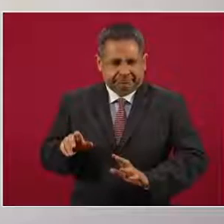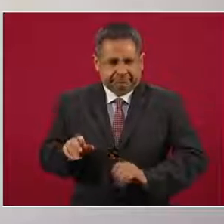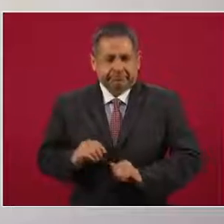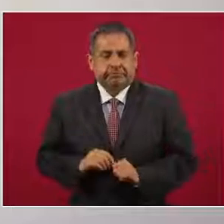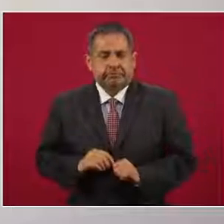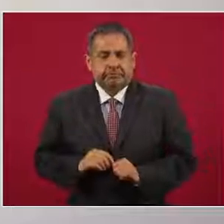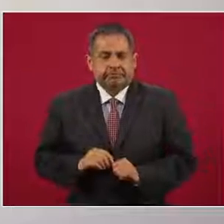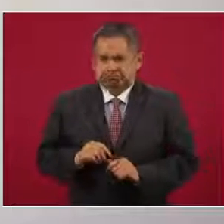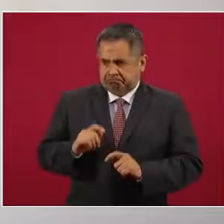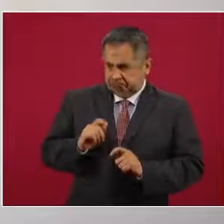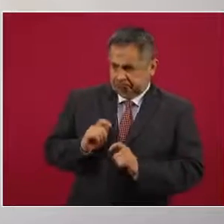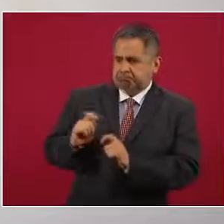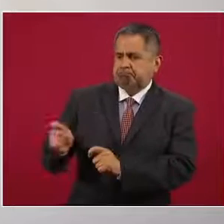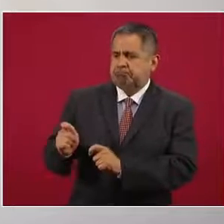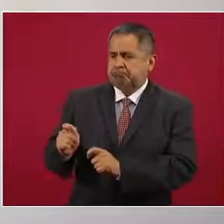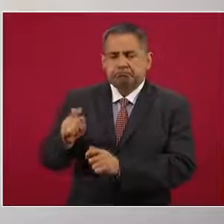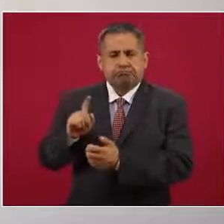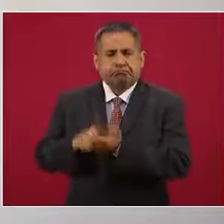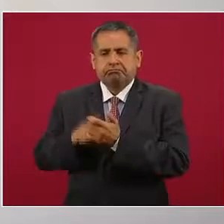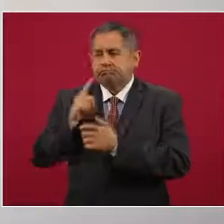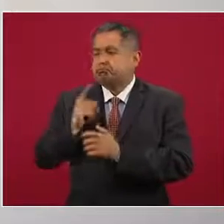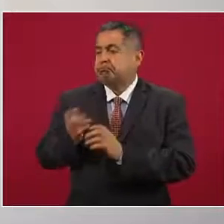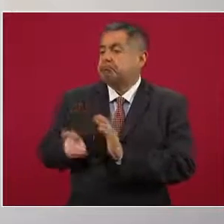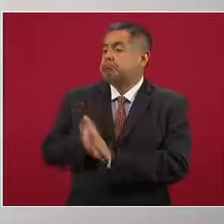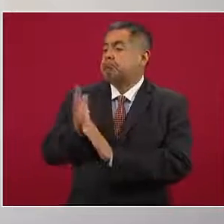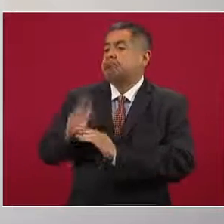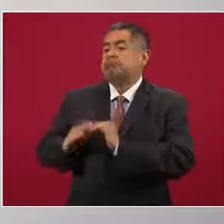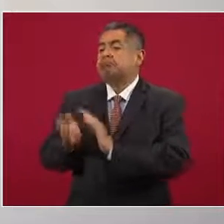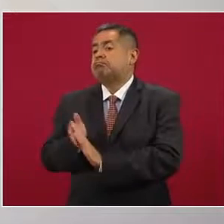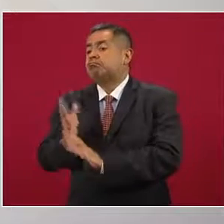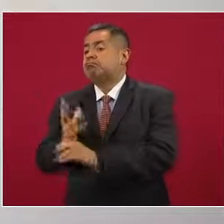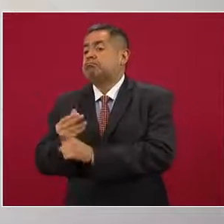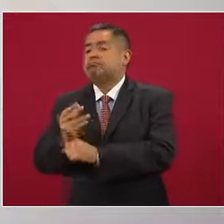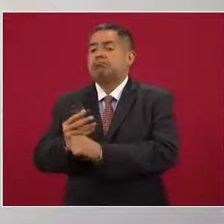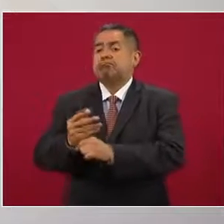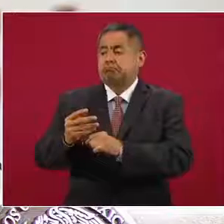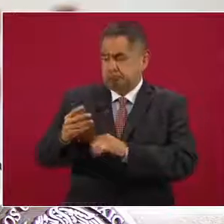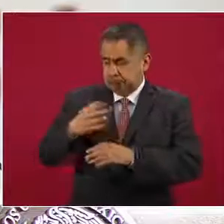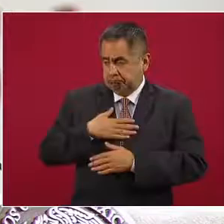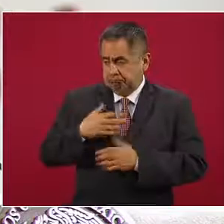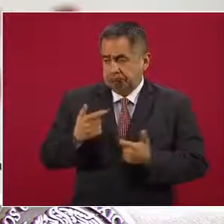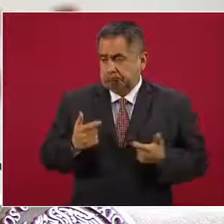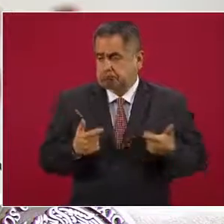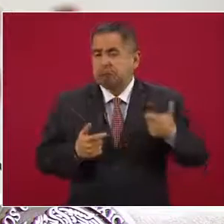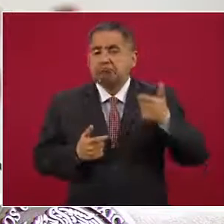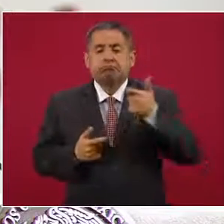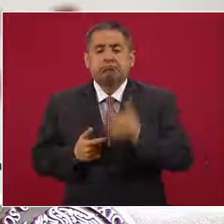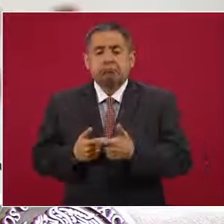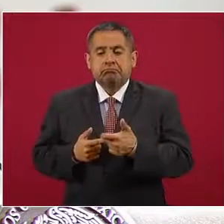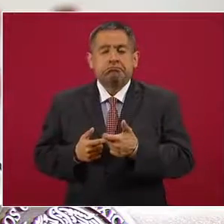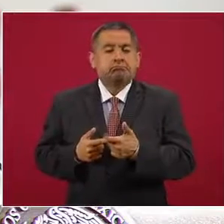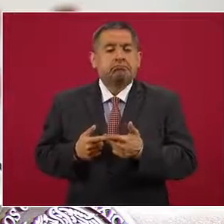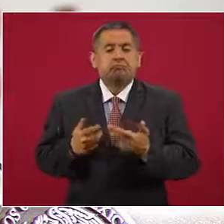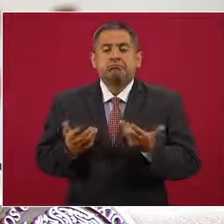te hago la obra, yo pongo nada más la empresa